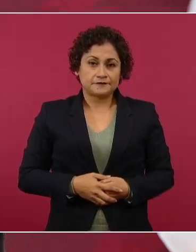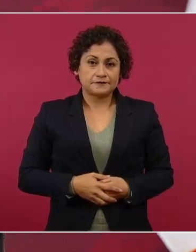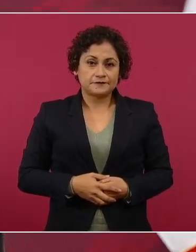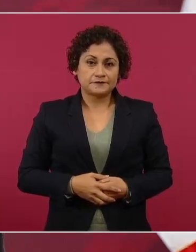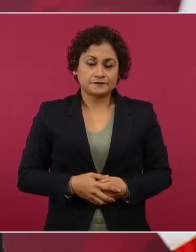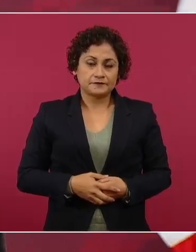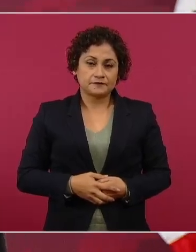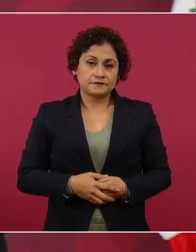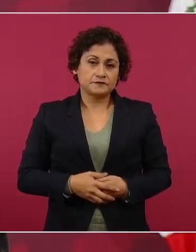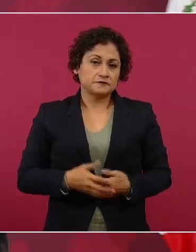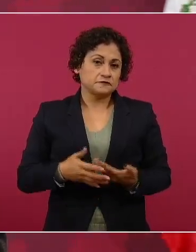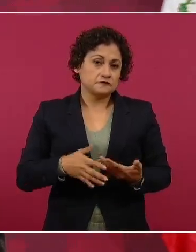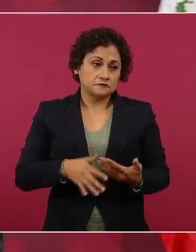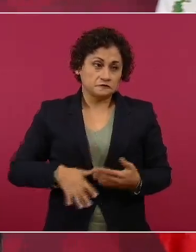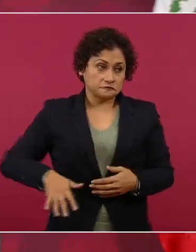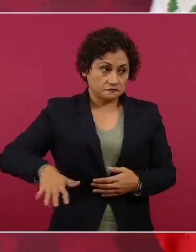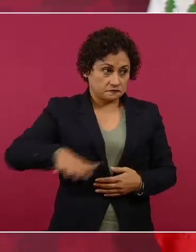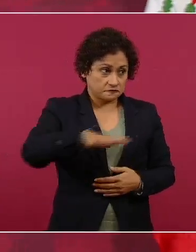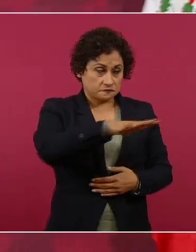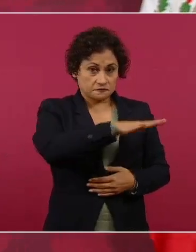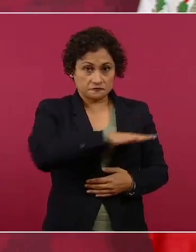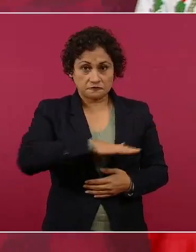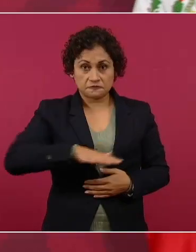La inundación